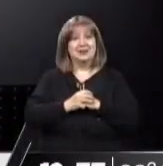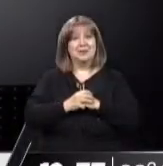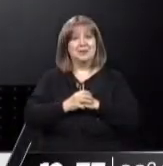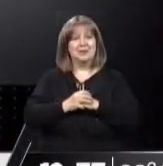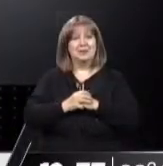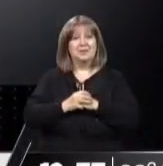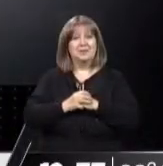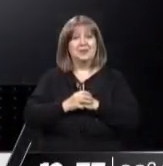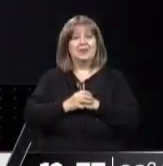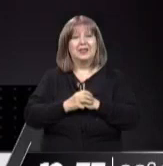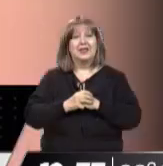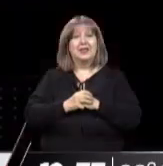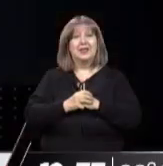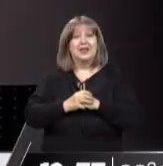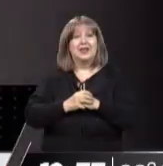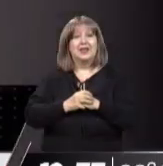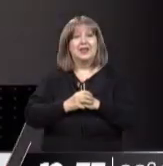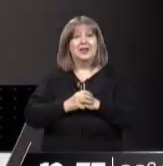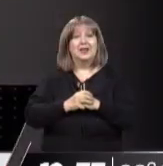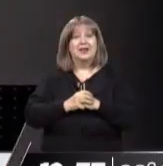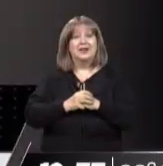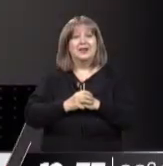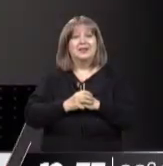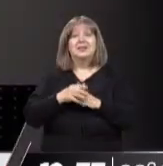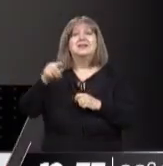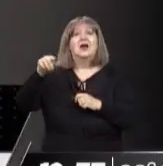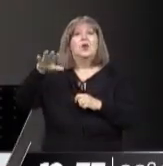Es una persona mayor. Por favor, del señor. ¿Tiene el DNI?